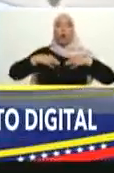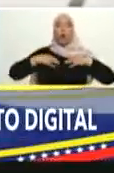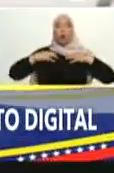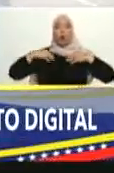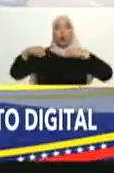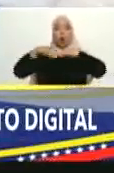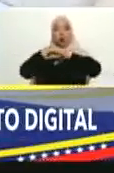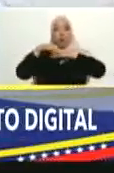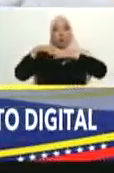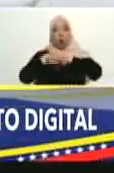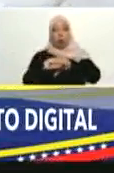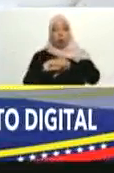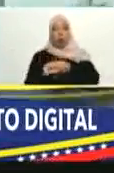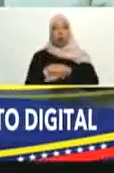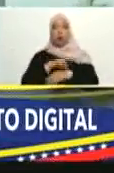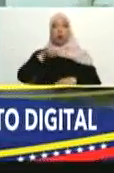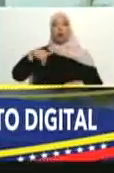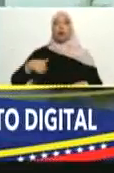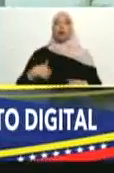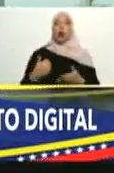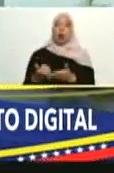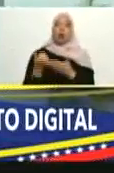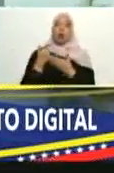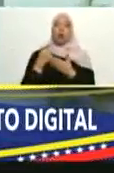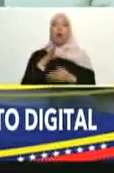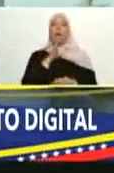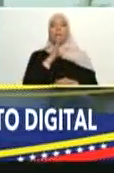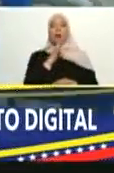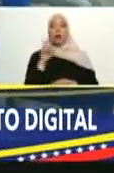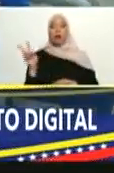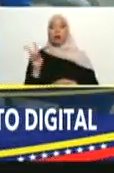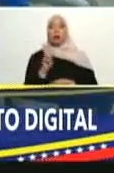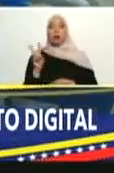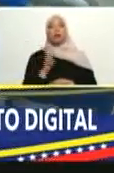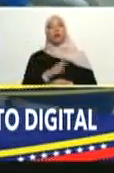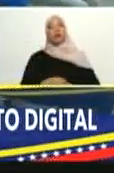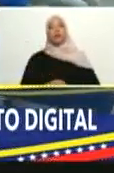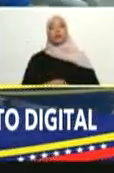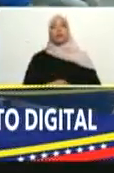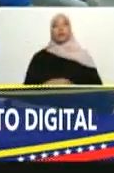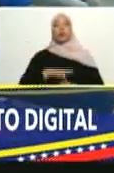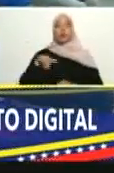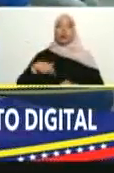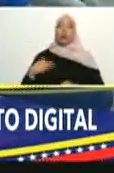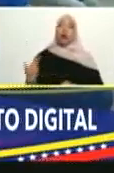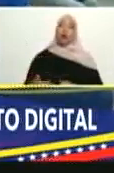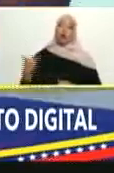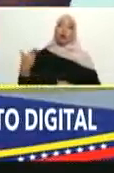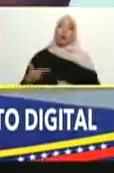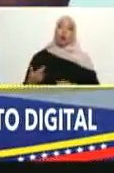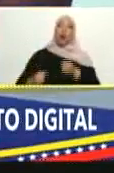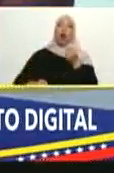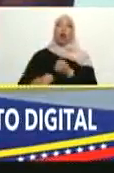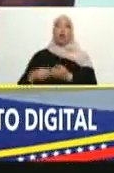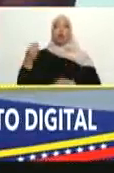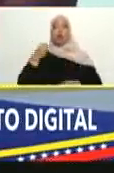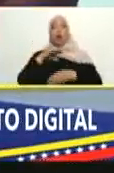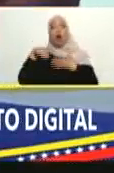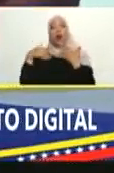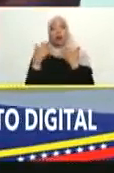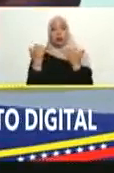todo. De todo. Y ahora con esta gran ayuda del Banco de Venezuela, con esta zona que está inaugurando tan importante para la orientación de todos